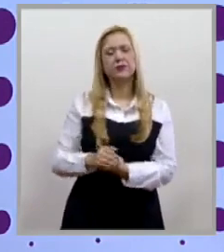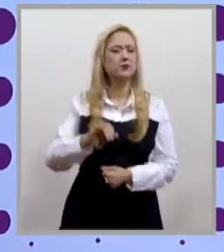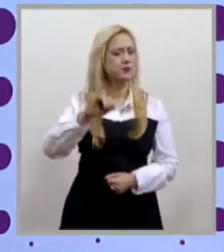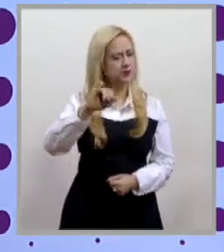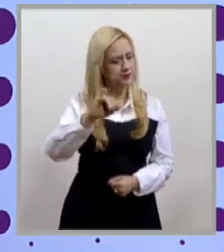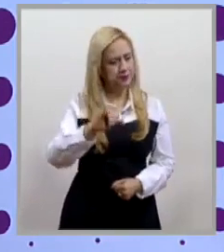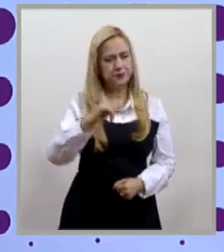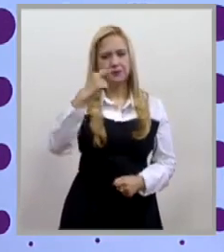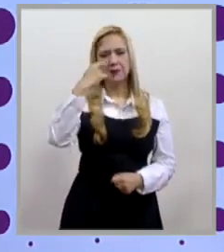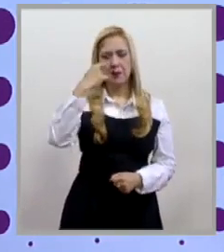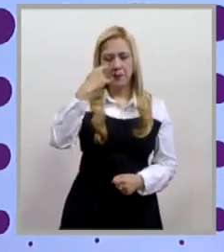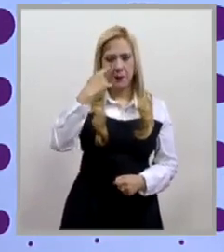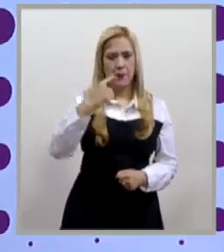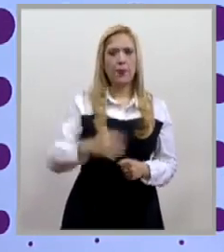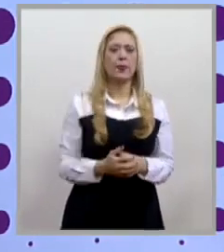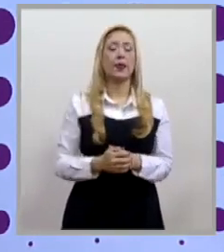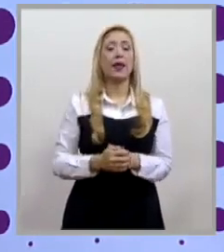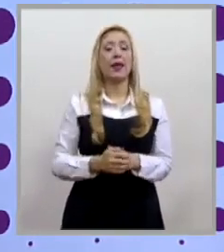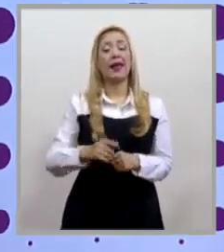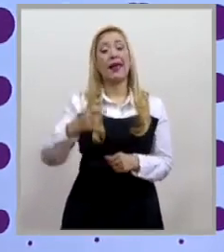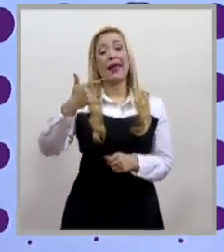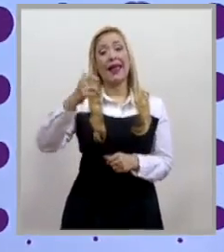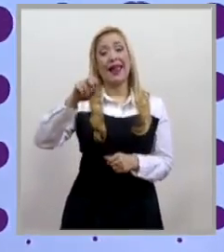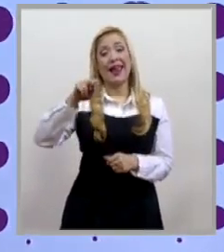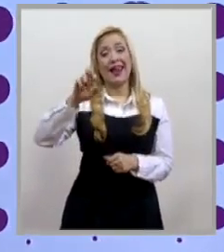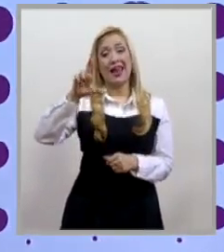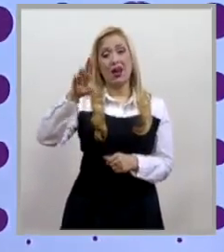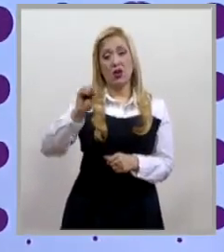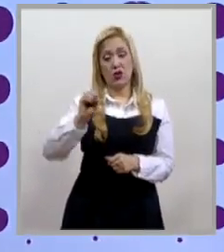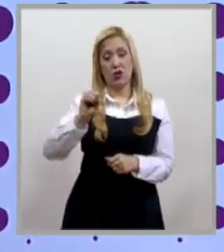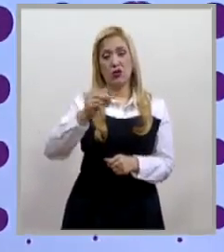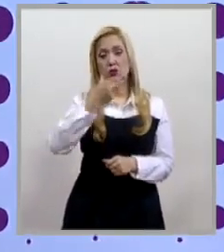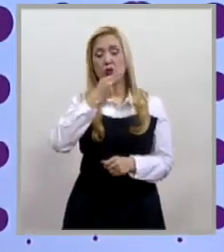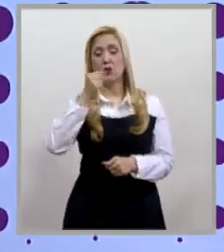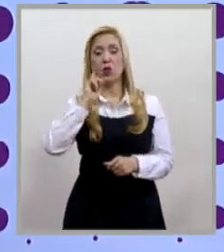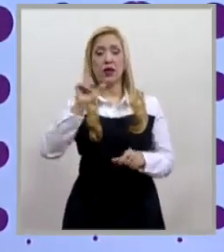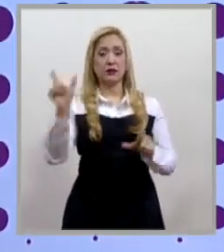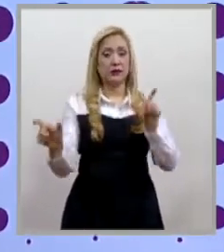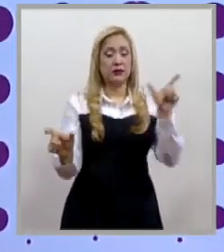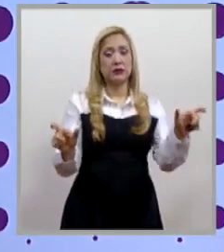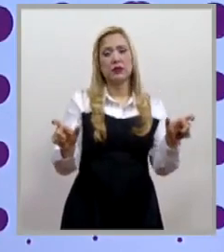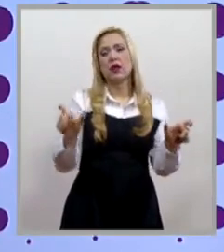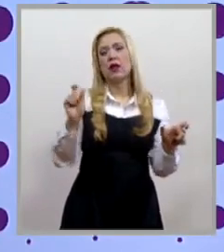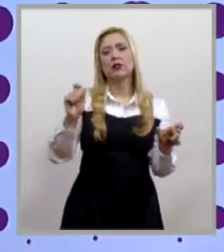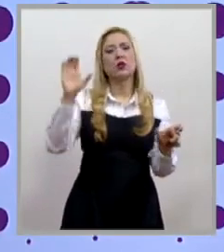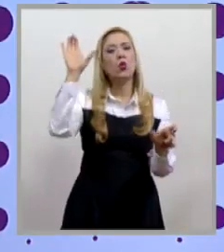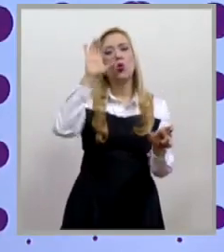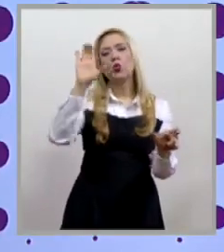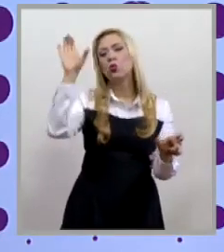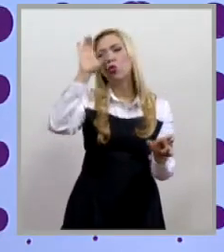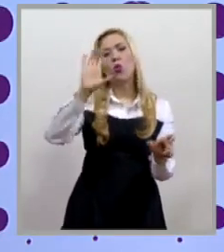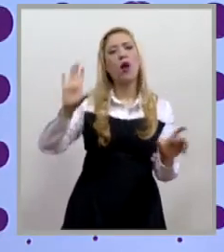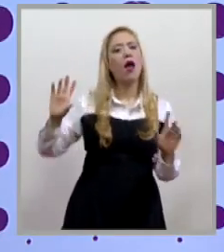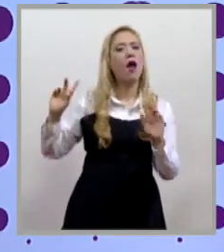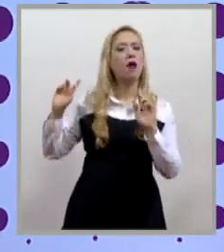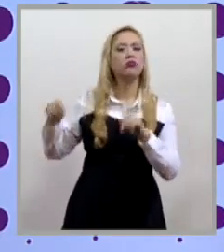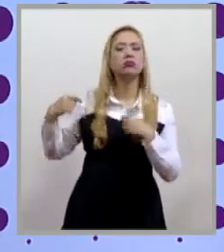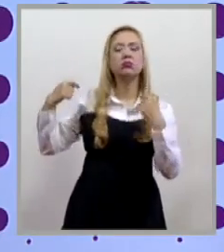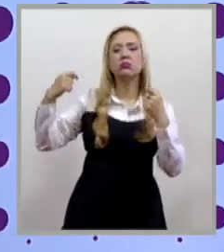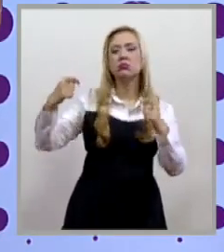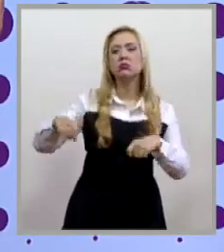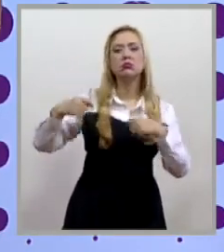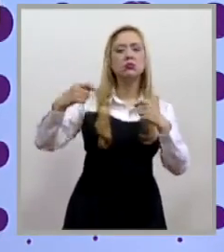establecer que el género es una construcción cultural. La asignación de